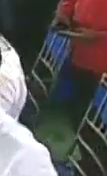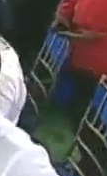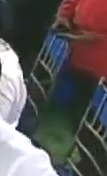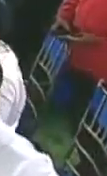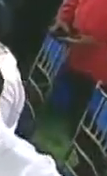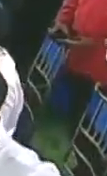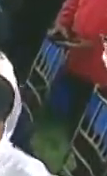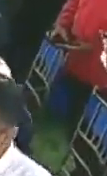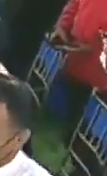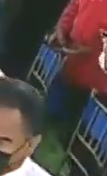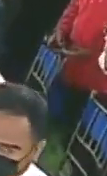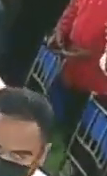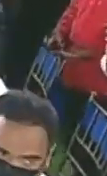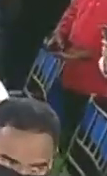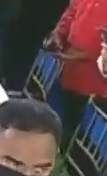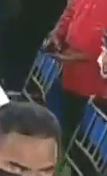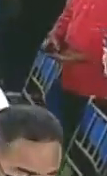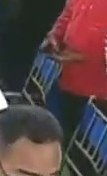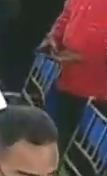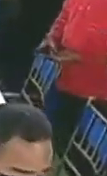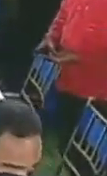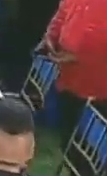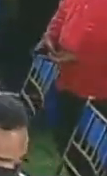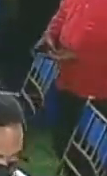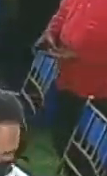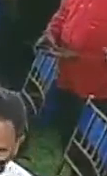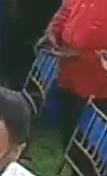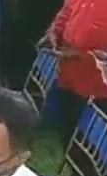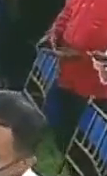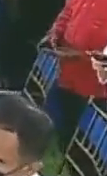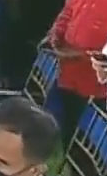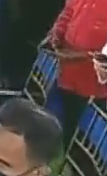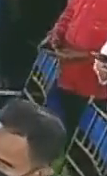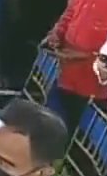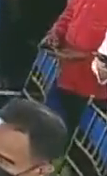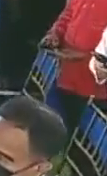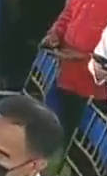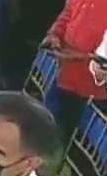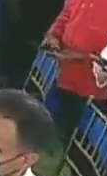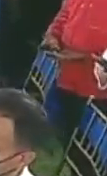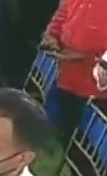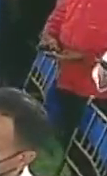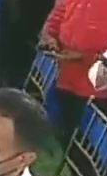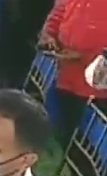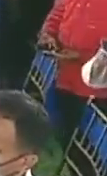¡Que no te